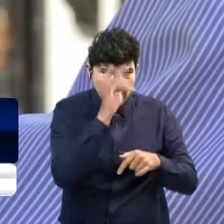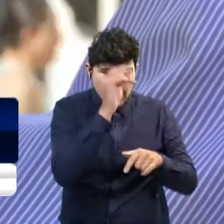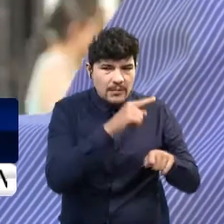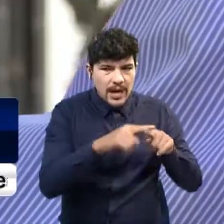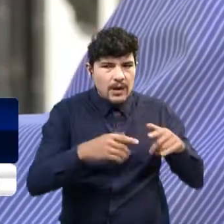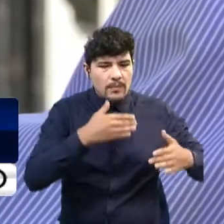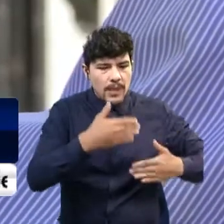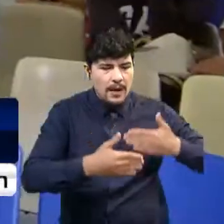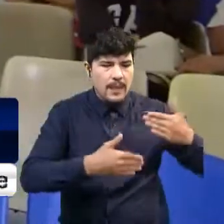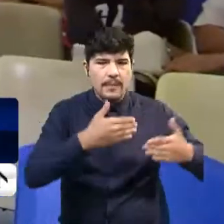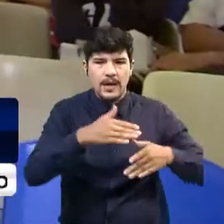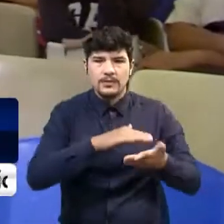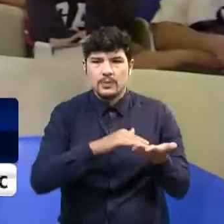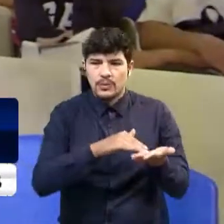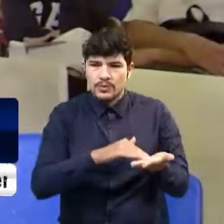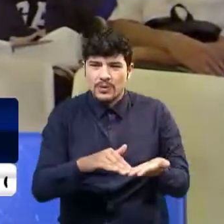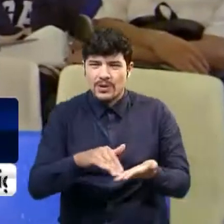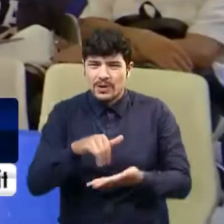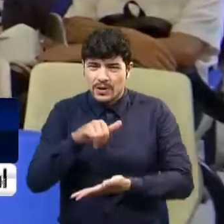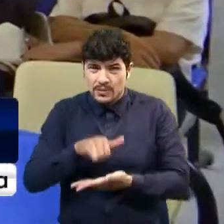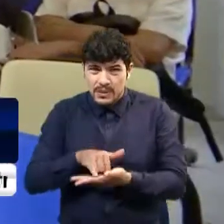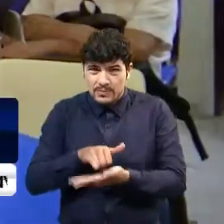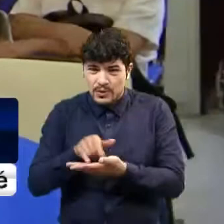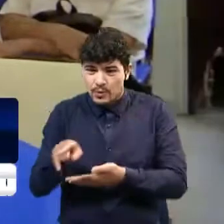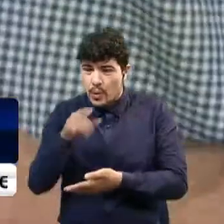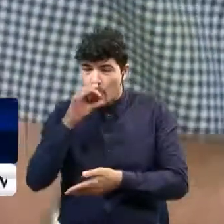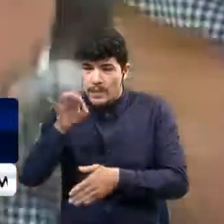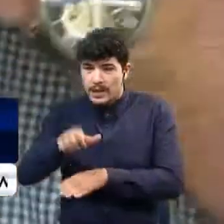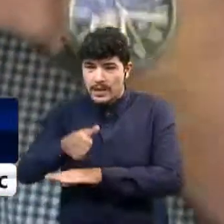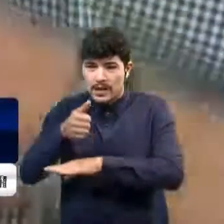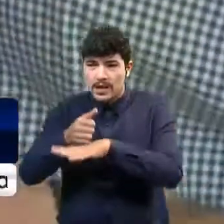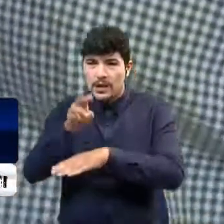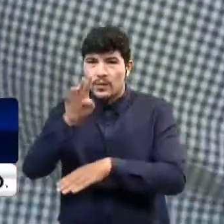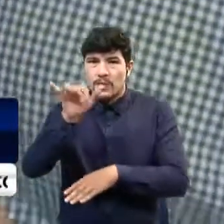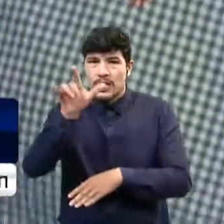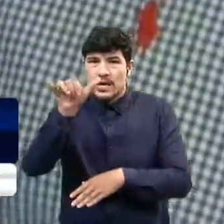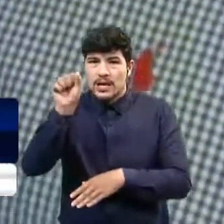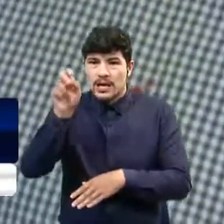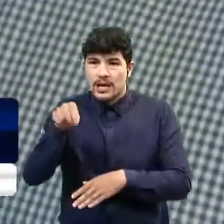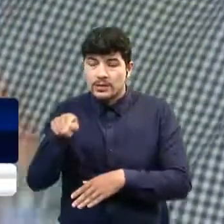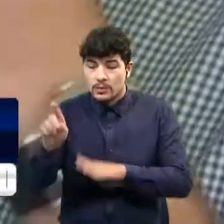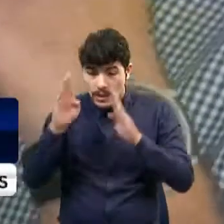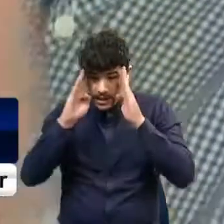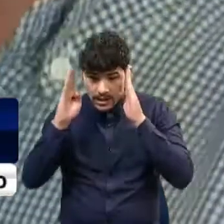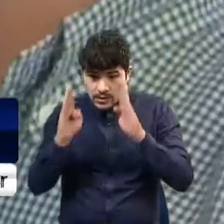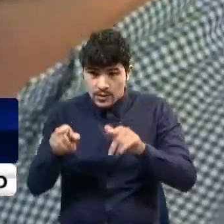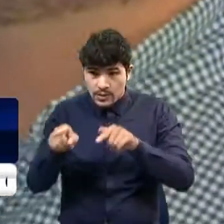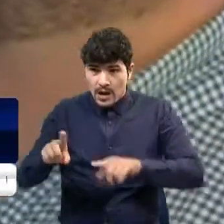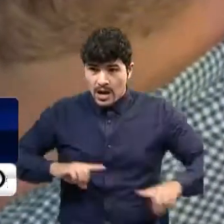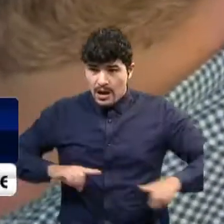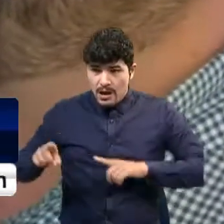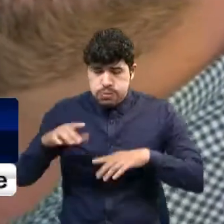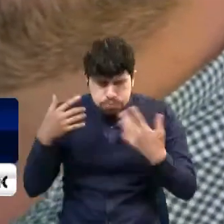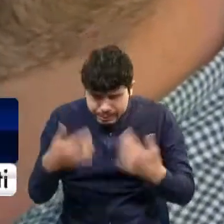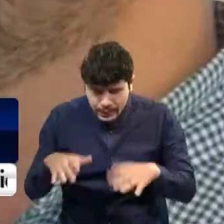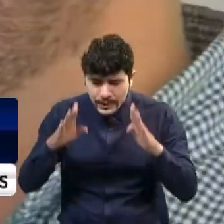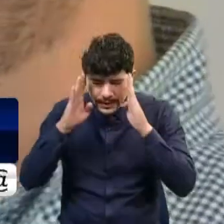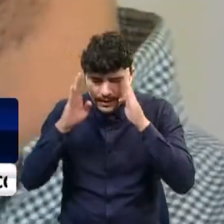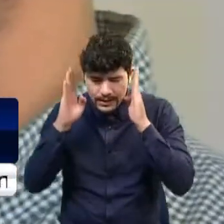solucionando poco a poco mientras que para el gerente william antillas serrano la atención se ha duplicado en su administración